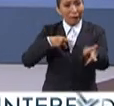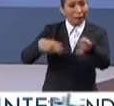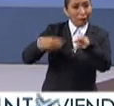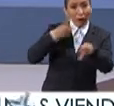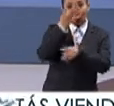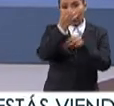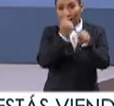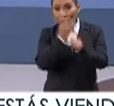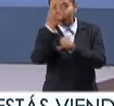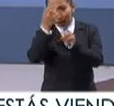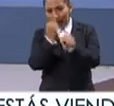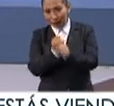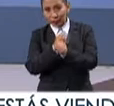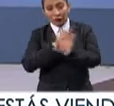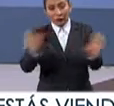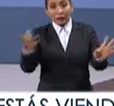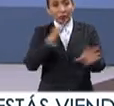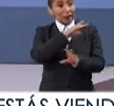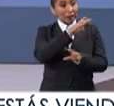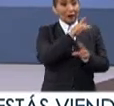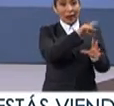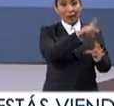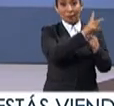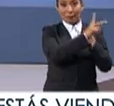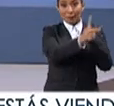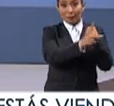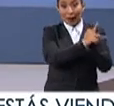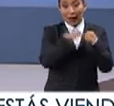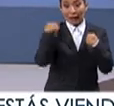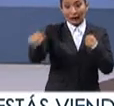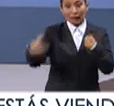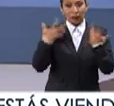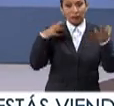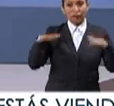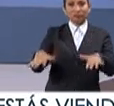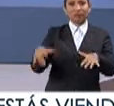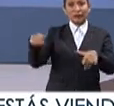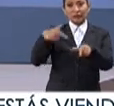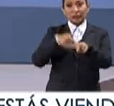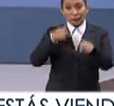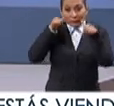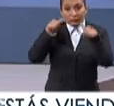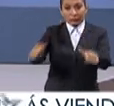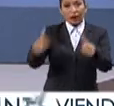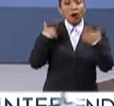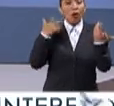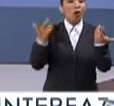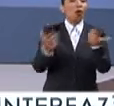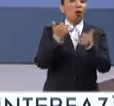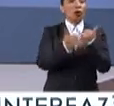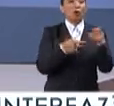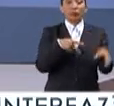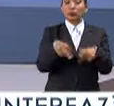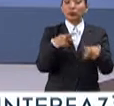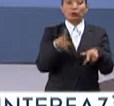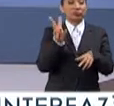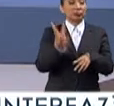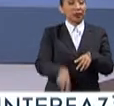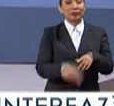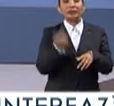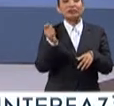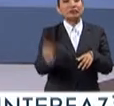cada cuatro años se paraliza el país en cuestión cuando le toca jugar un partido el fútbol en fin es